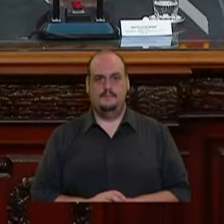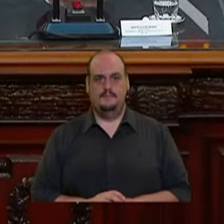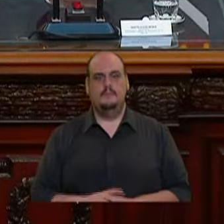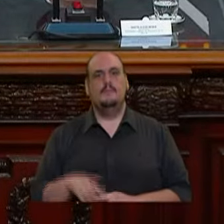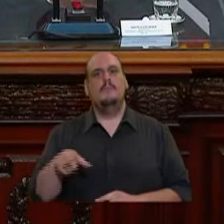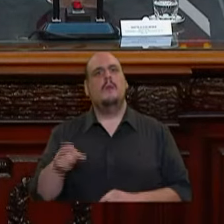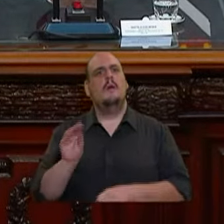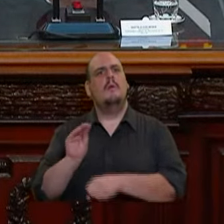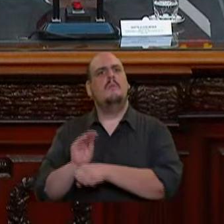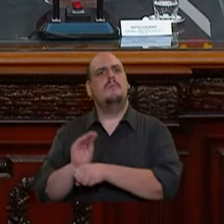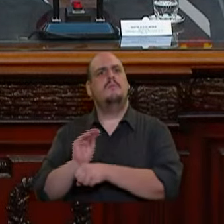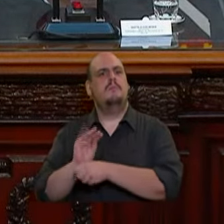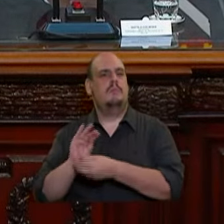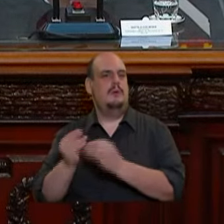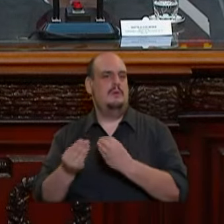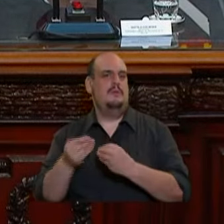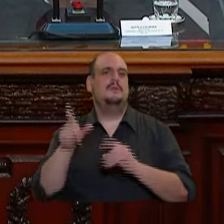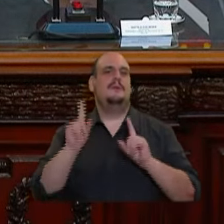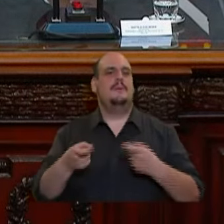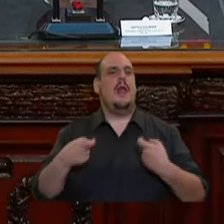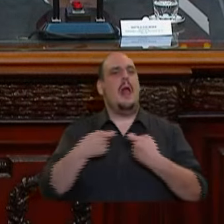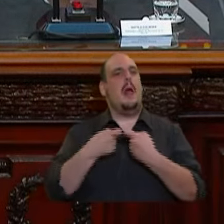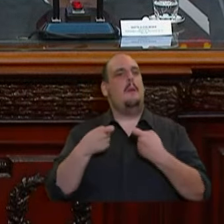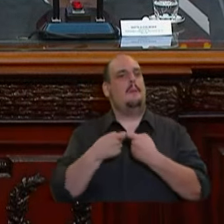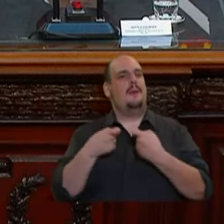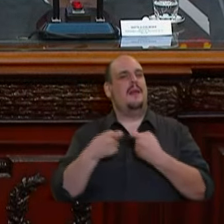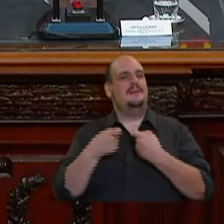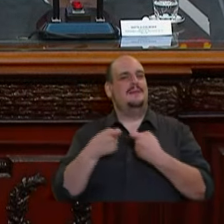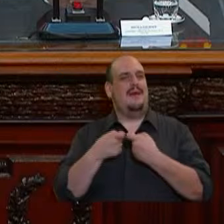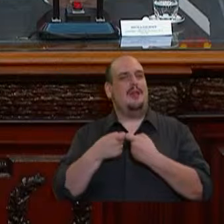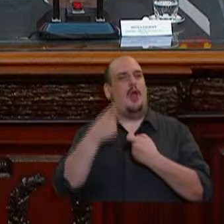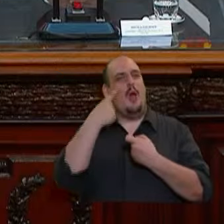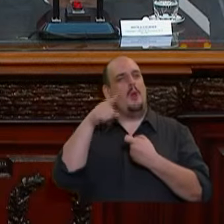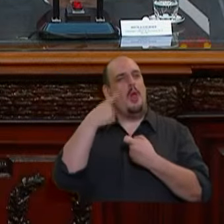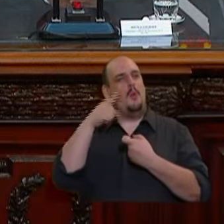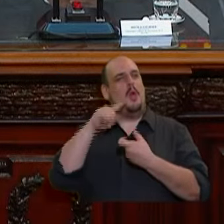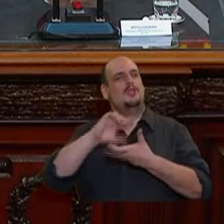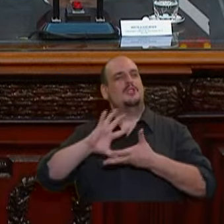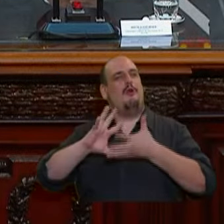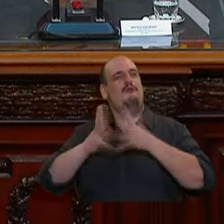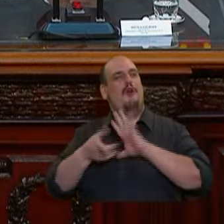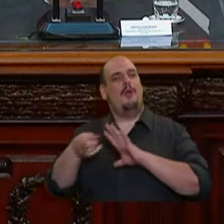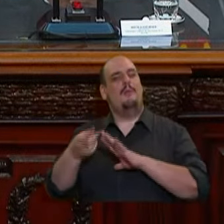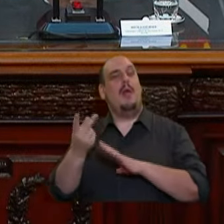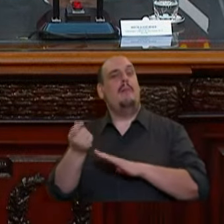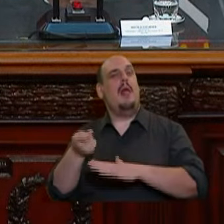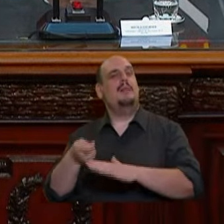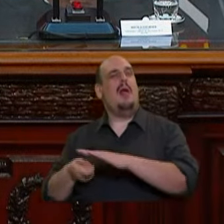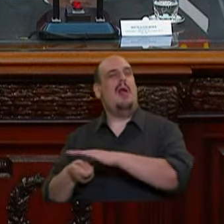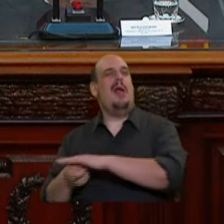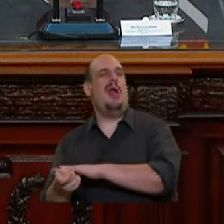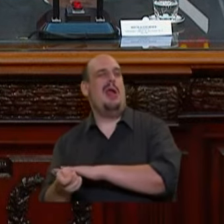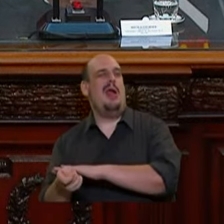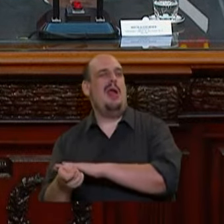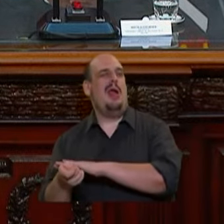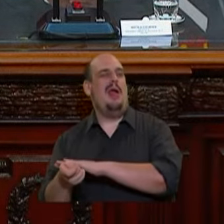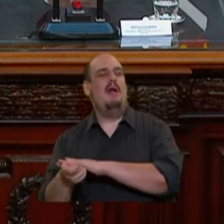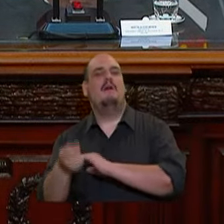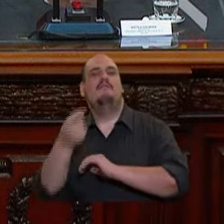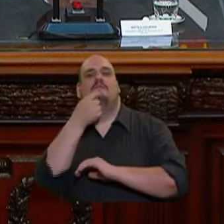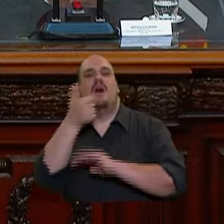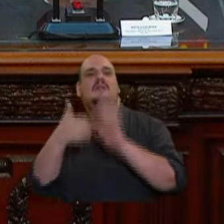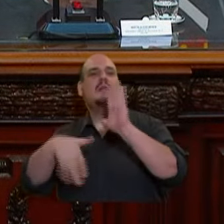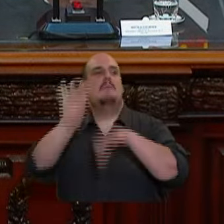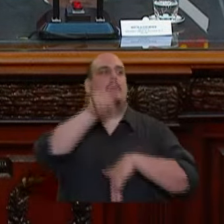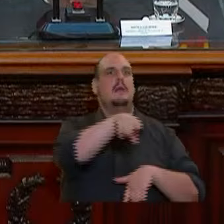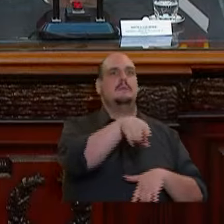Sustentado también por empresarios prebendarios que apoyan este modelo porque el retorno de pagar una coima es más tentador que el desafío de